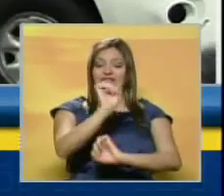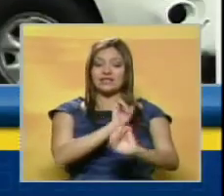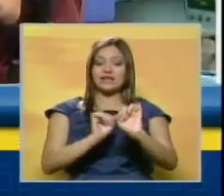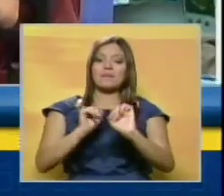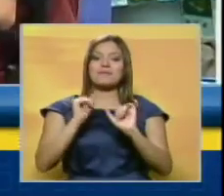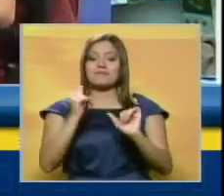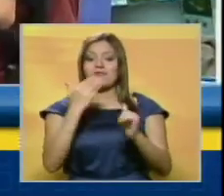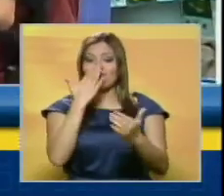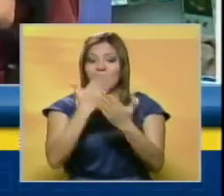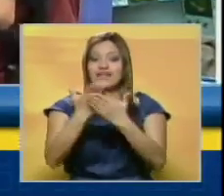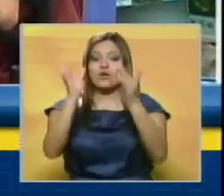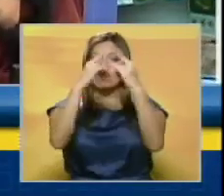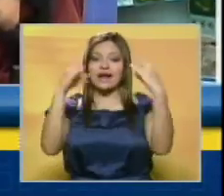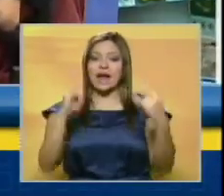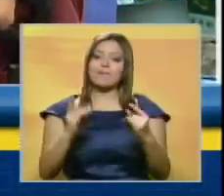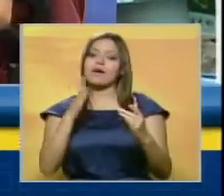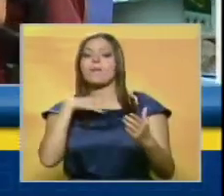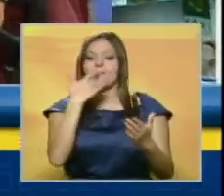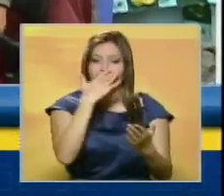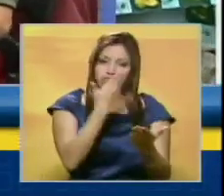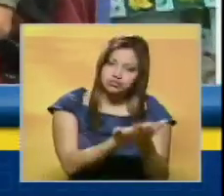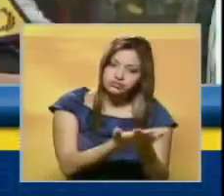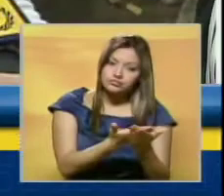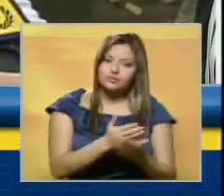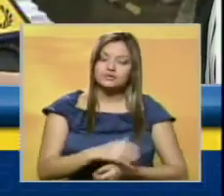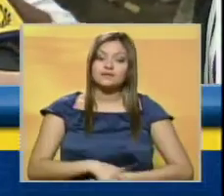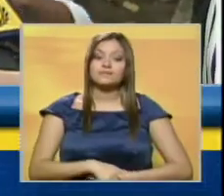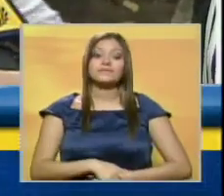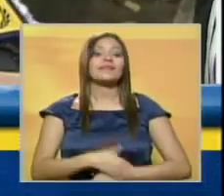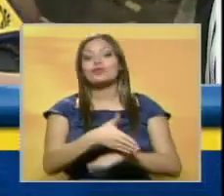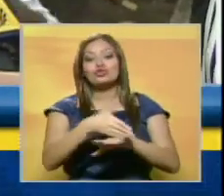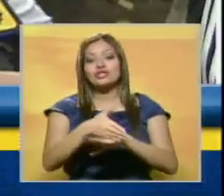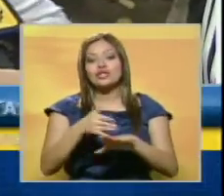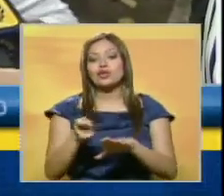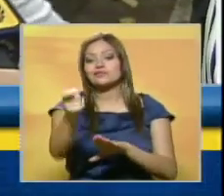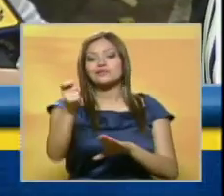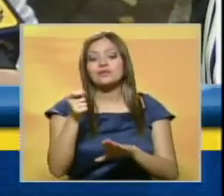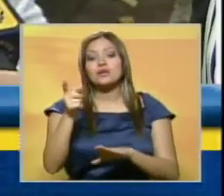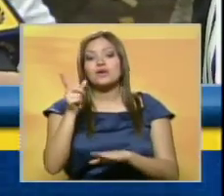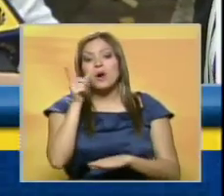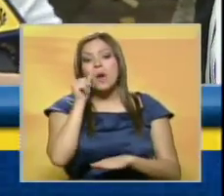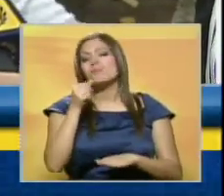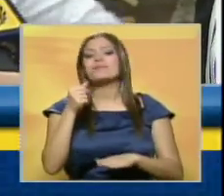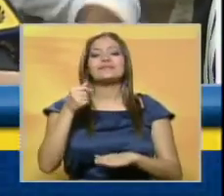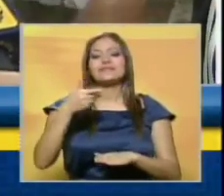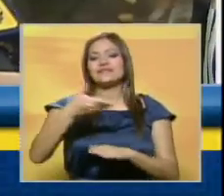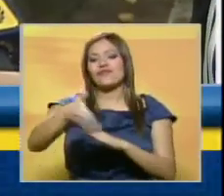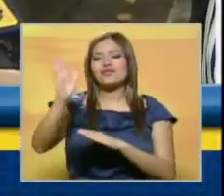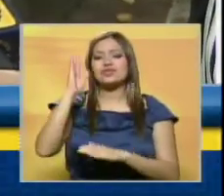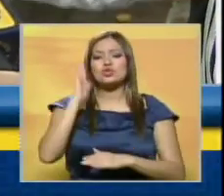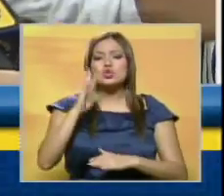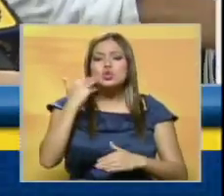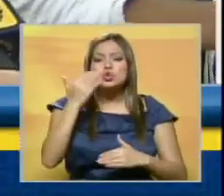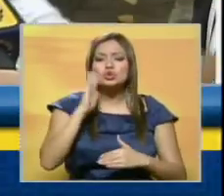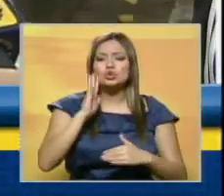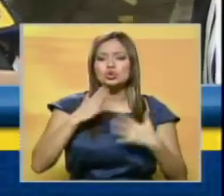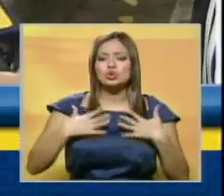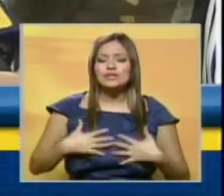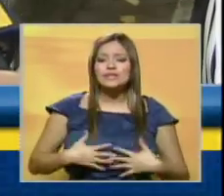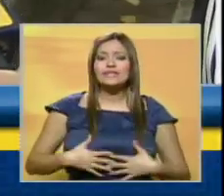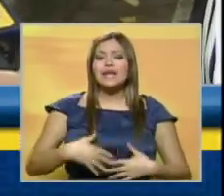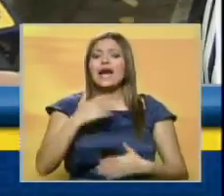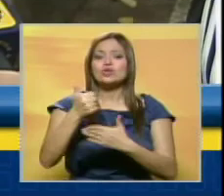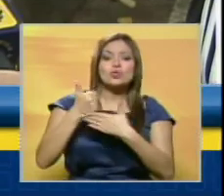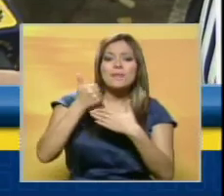desplomó frente a una carpa de la Guardia Nacional. Apuñalearon y él llegó todo sucio, buscando ayuda, y cayó frente a la carpa